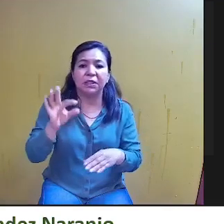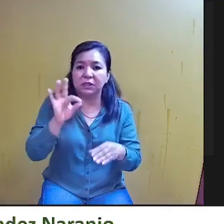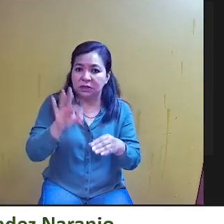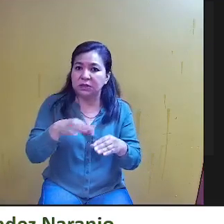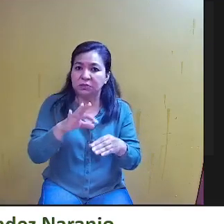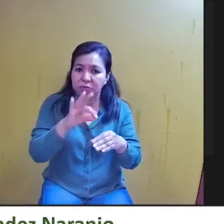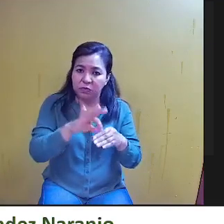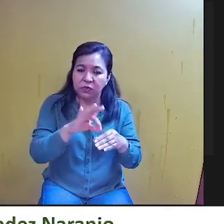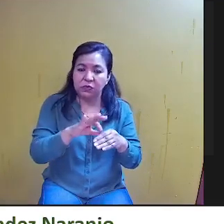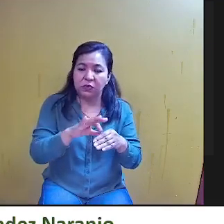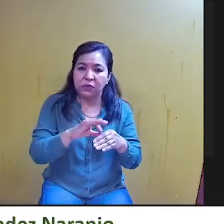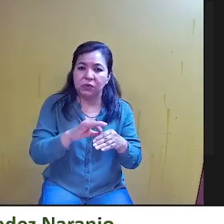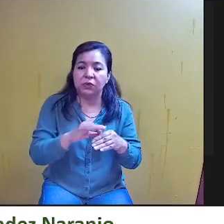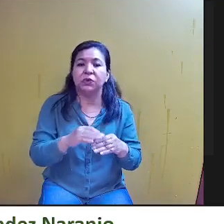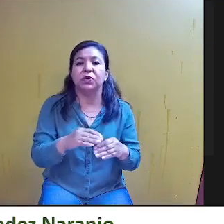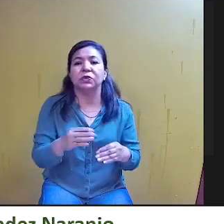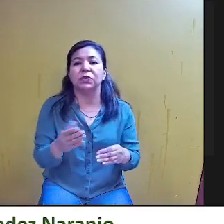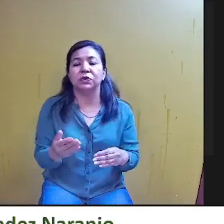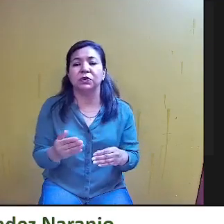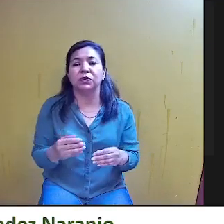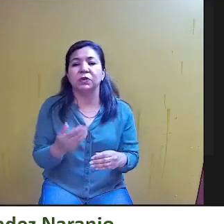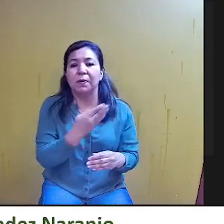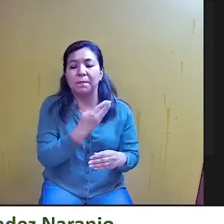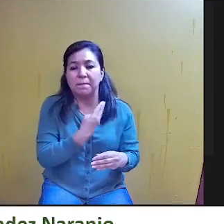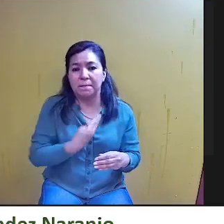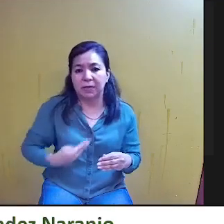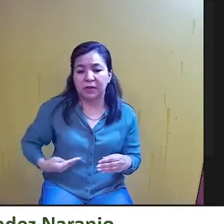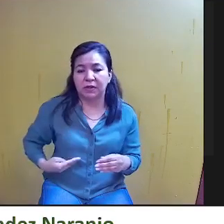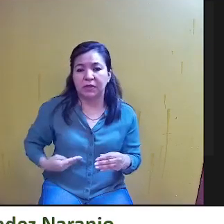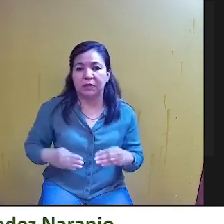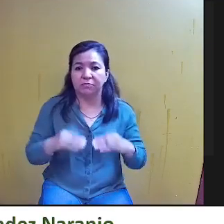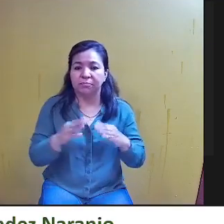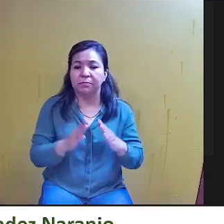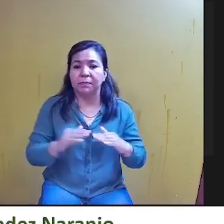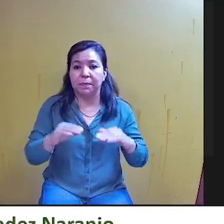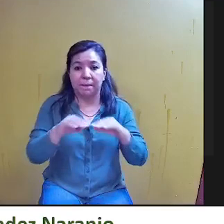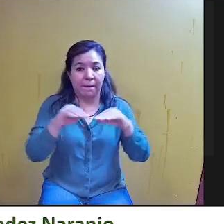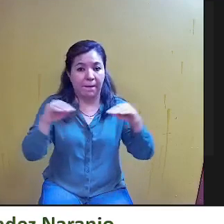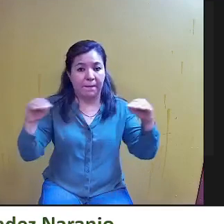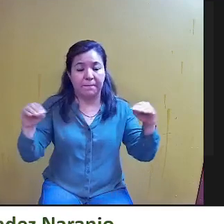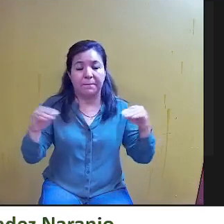acuerdo impugnado no respeta paridad horizontal ni vertical.